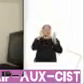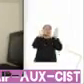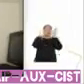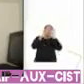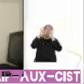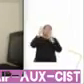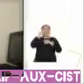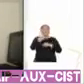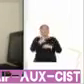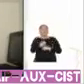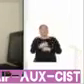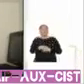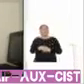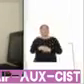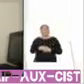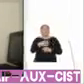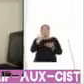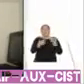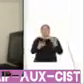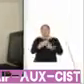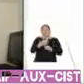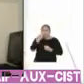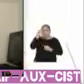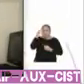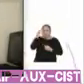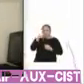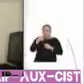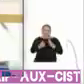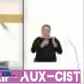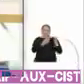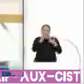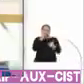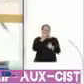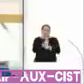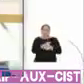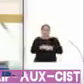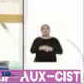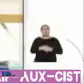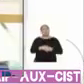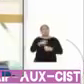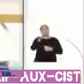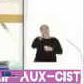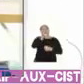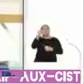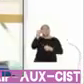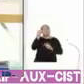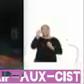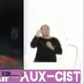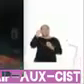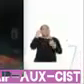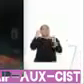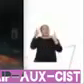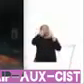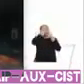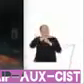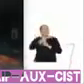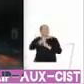es saber si realmente es el camino correcto. ¿Cómo piensan realizar esos sueños?